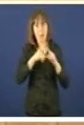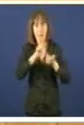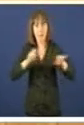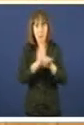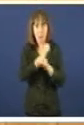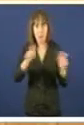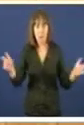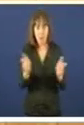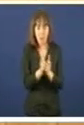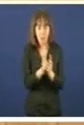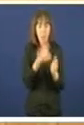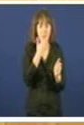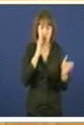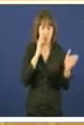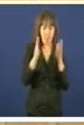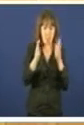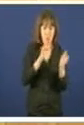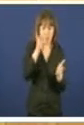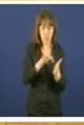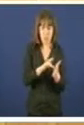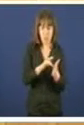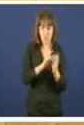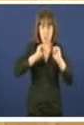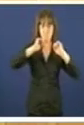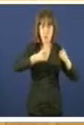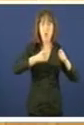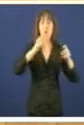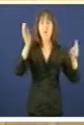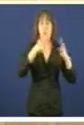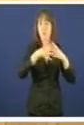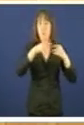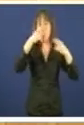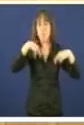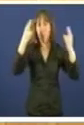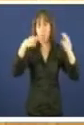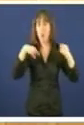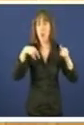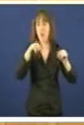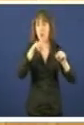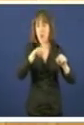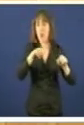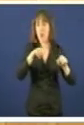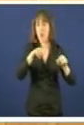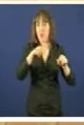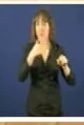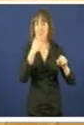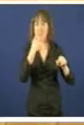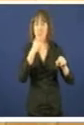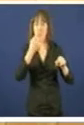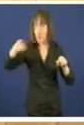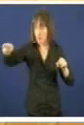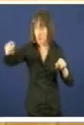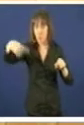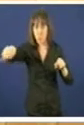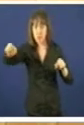no momento en que se produza o otorgamento da escritura pública na que se execute a operación referida na línea 1. Remate, señora Puntón, favor. decir, vostedes venen